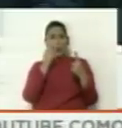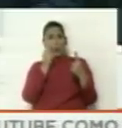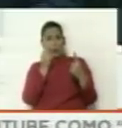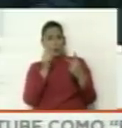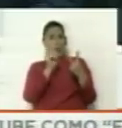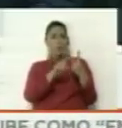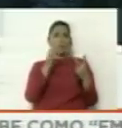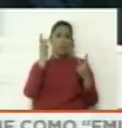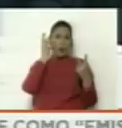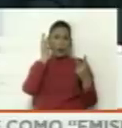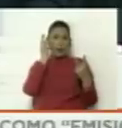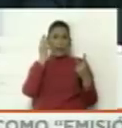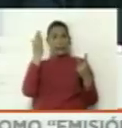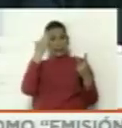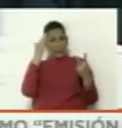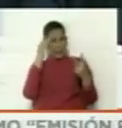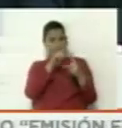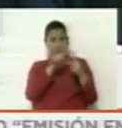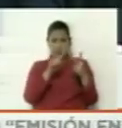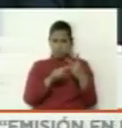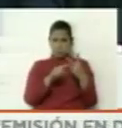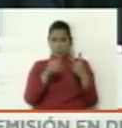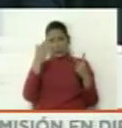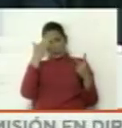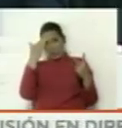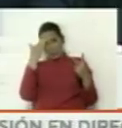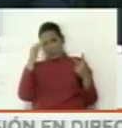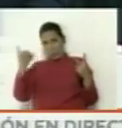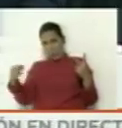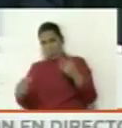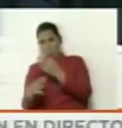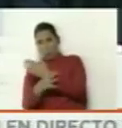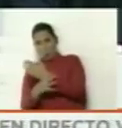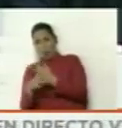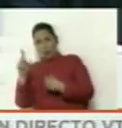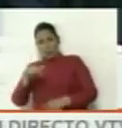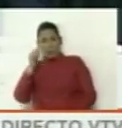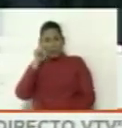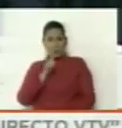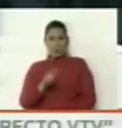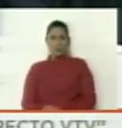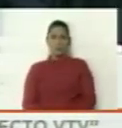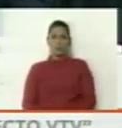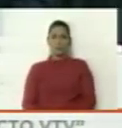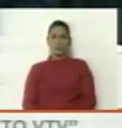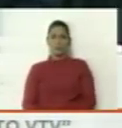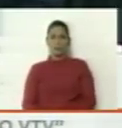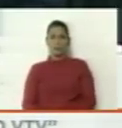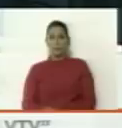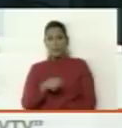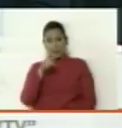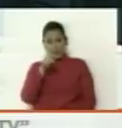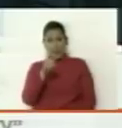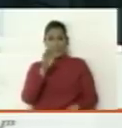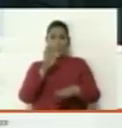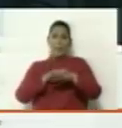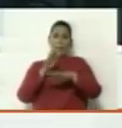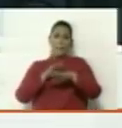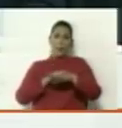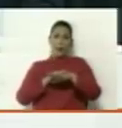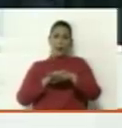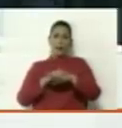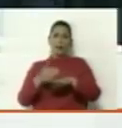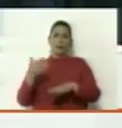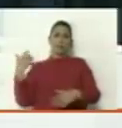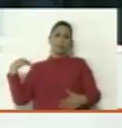además sabía el señor Guaidó y el señor Leopoldo López que esto estaba ocurriendo desde